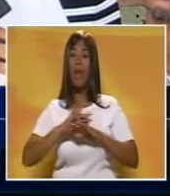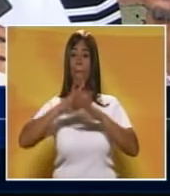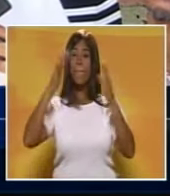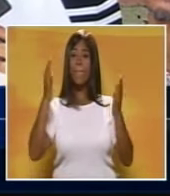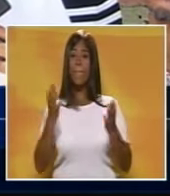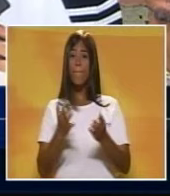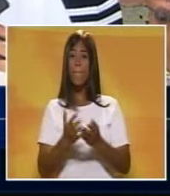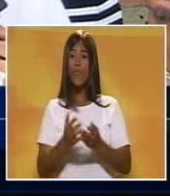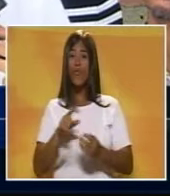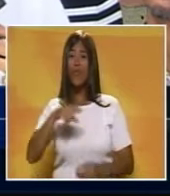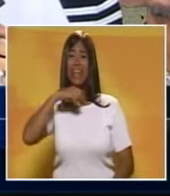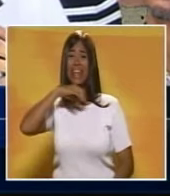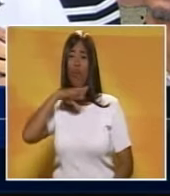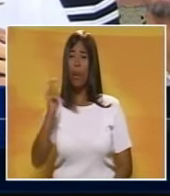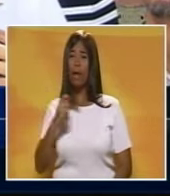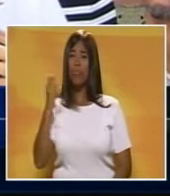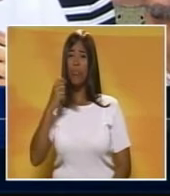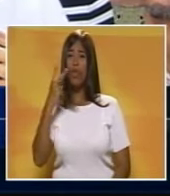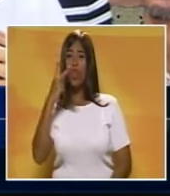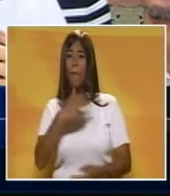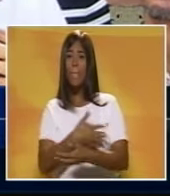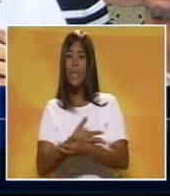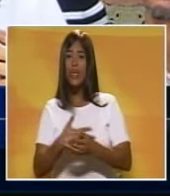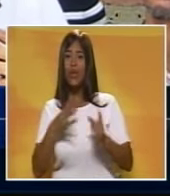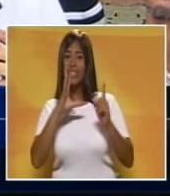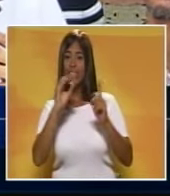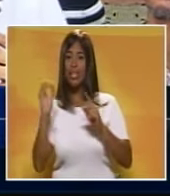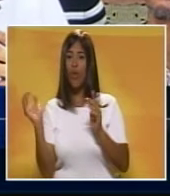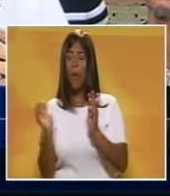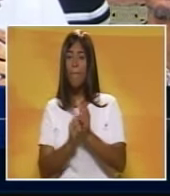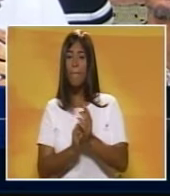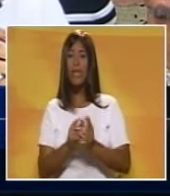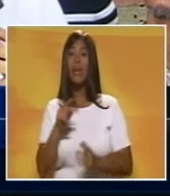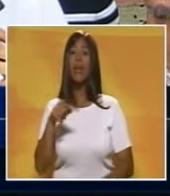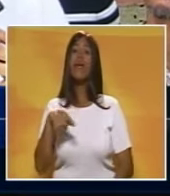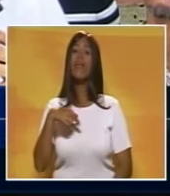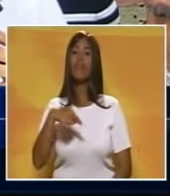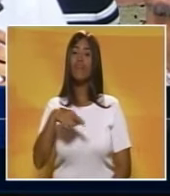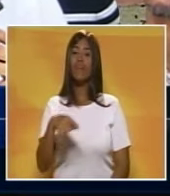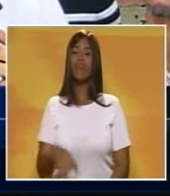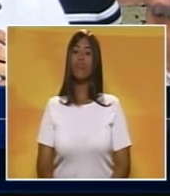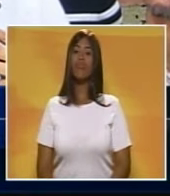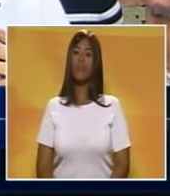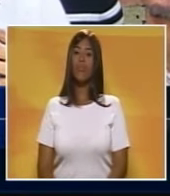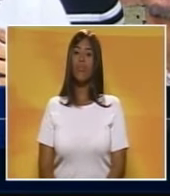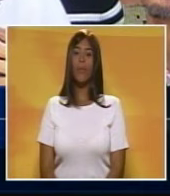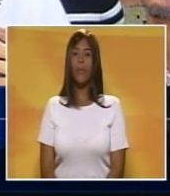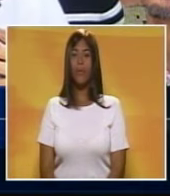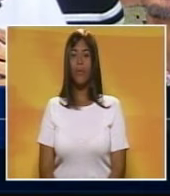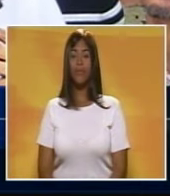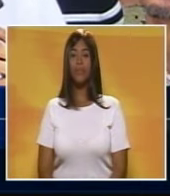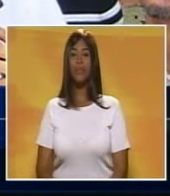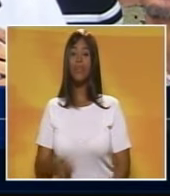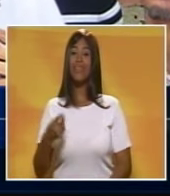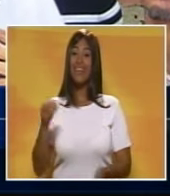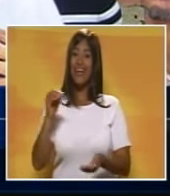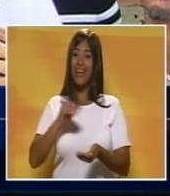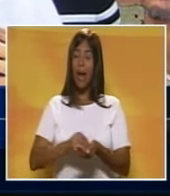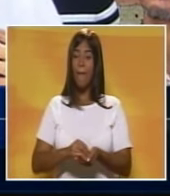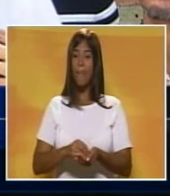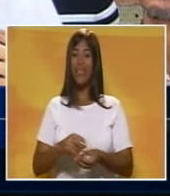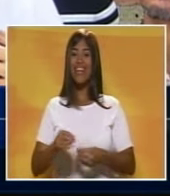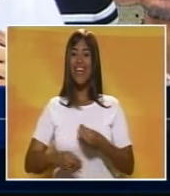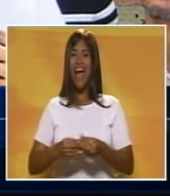de 2.600.000, que además viene con un carácter de reafirmar